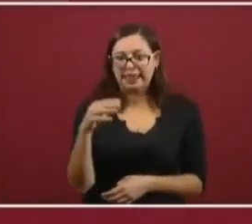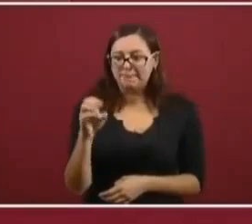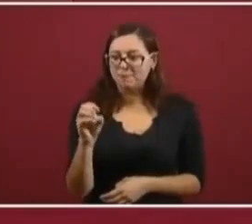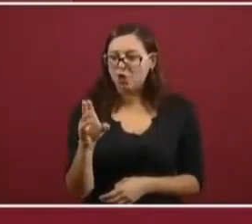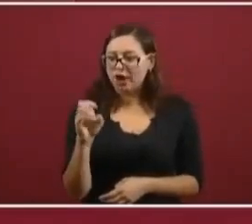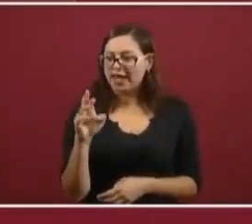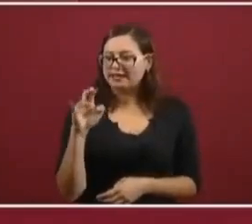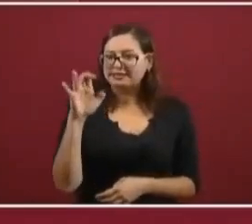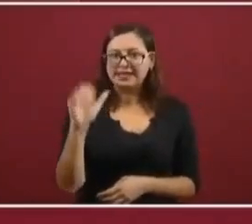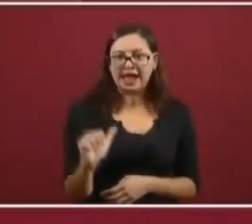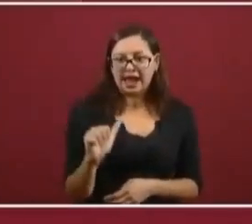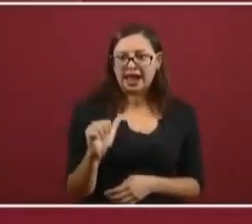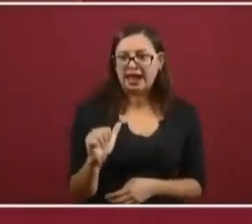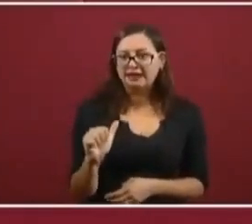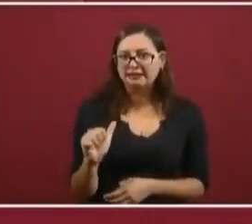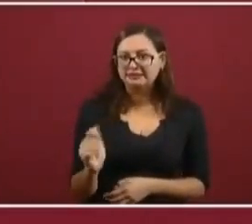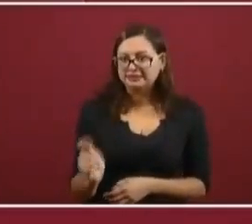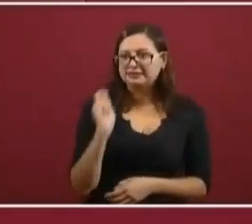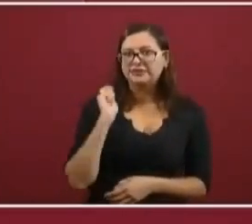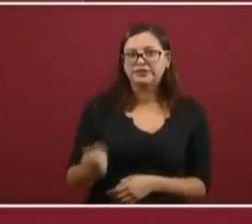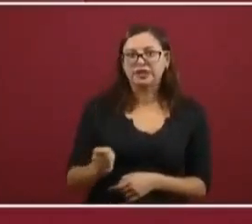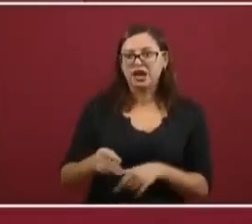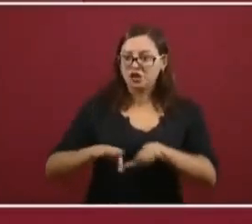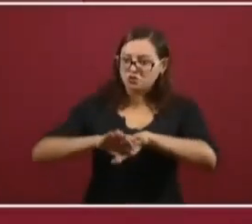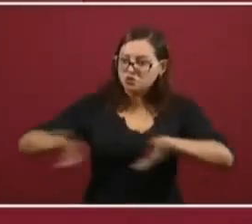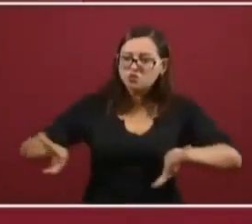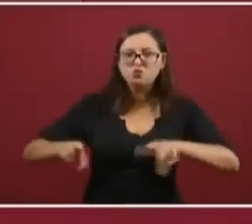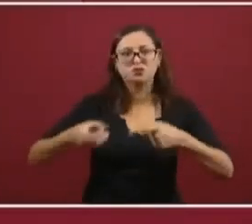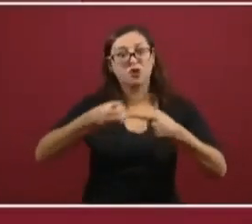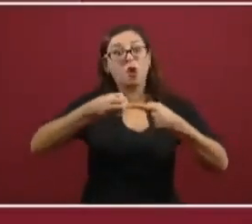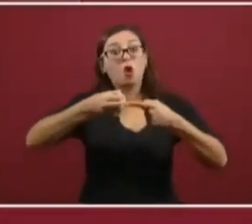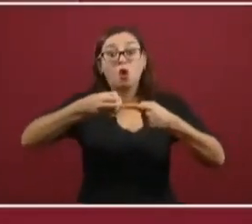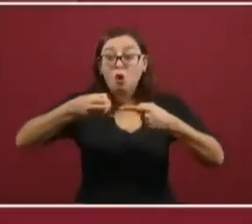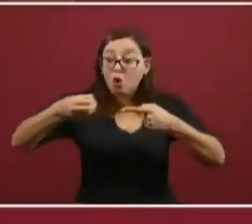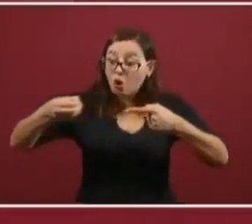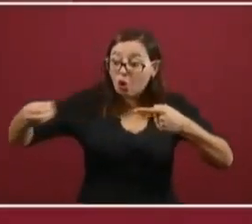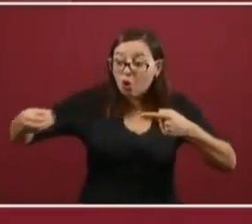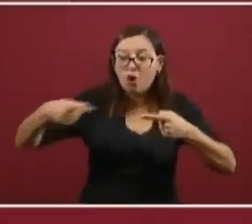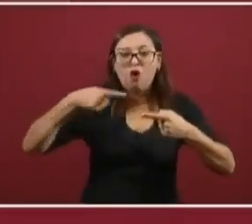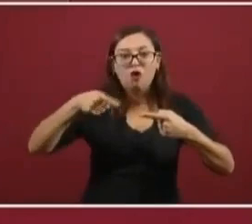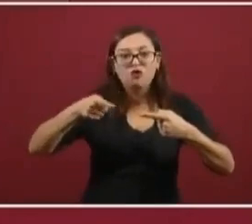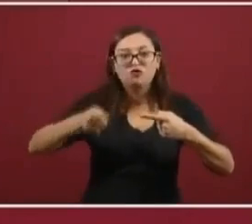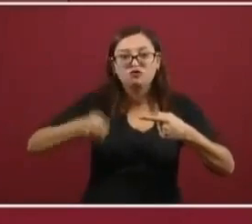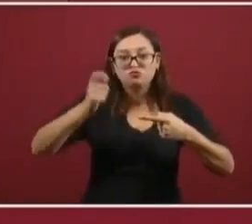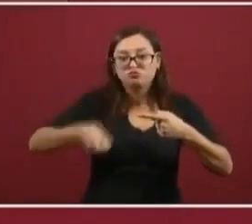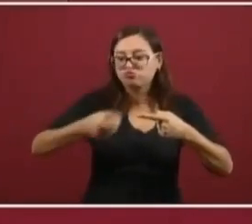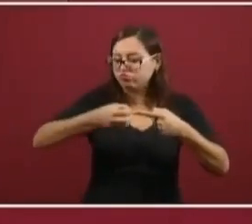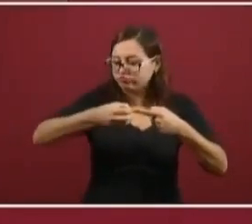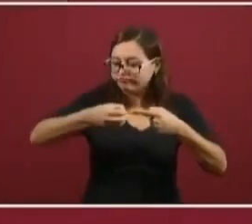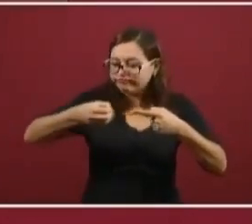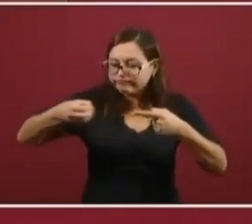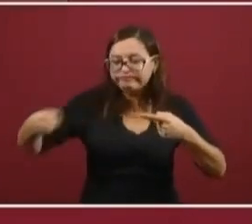democracia es orden la democracia es